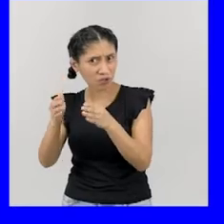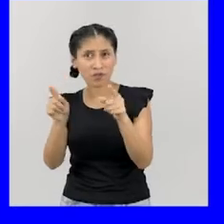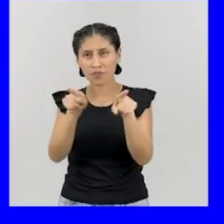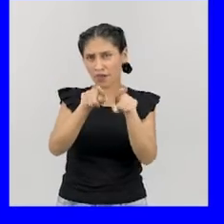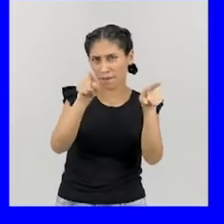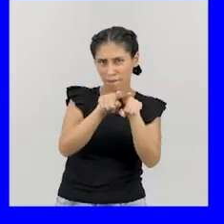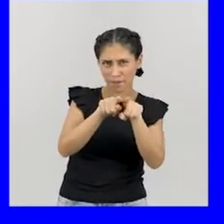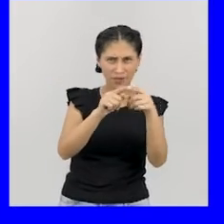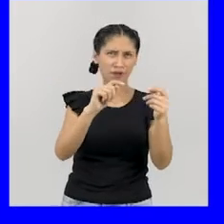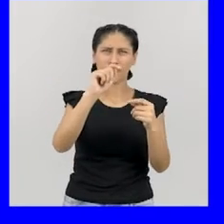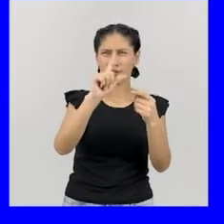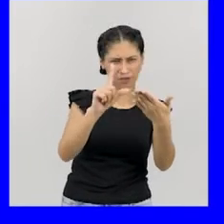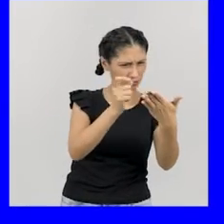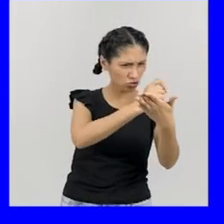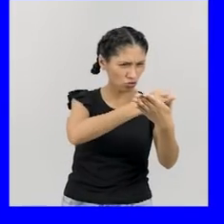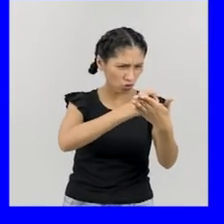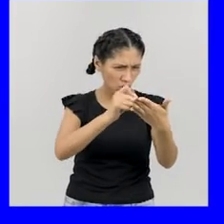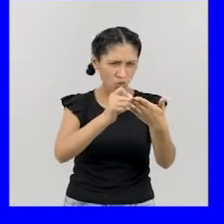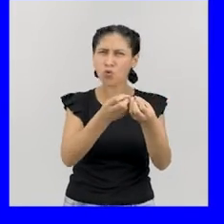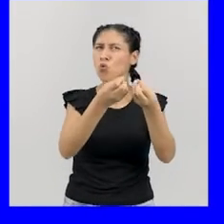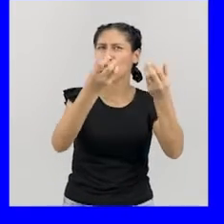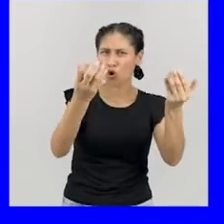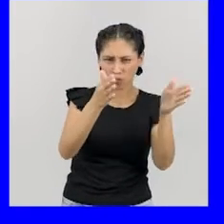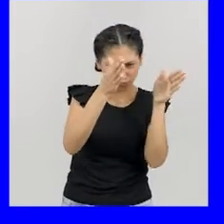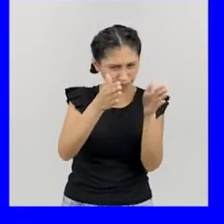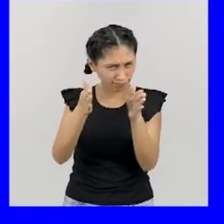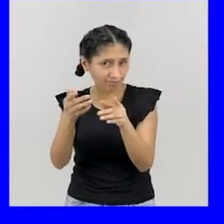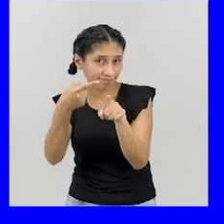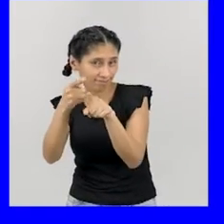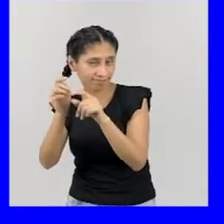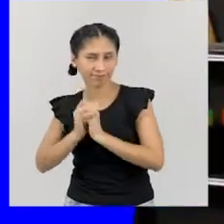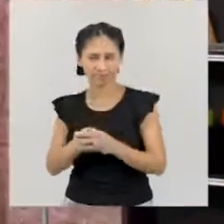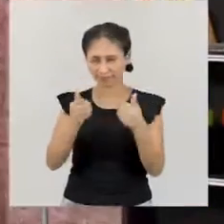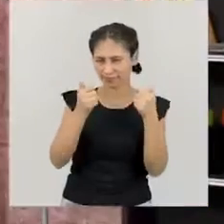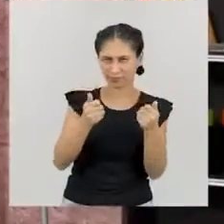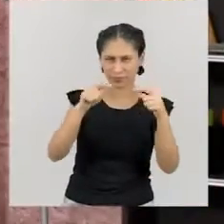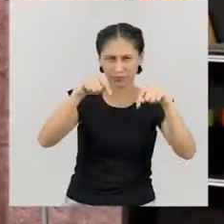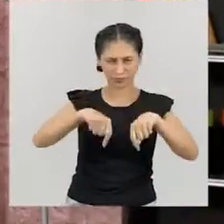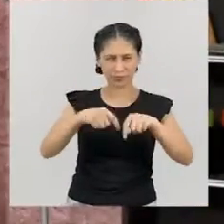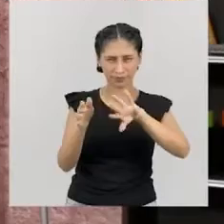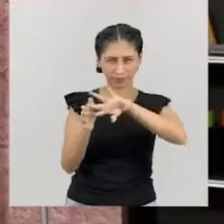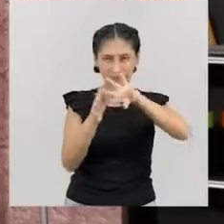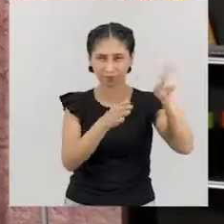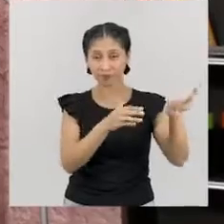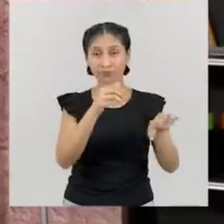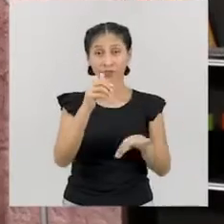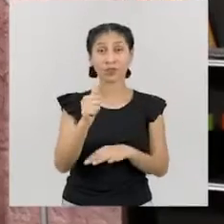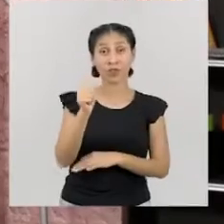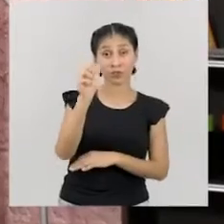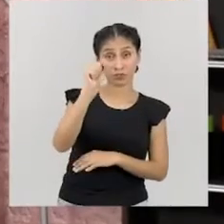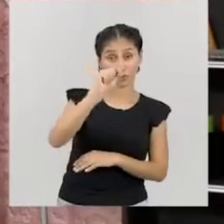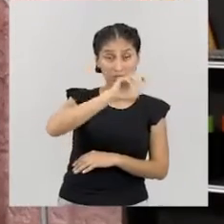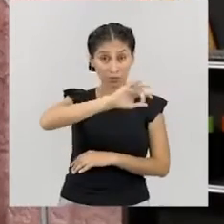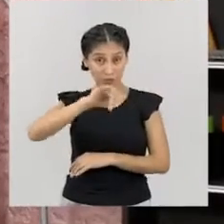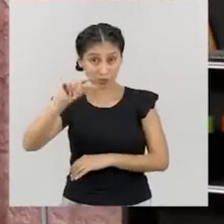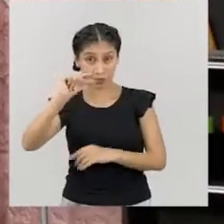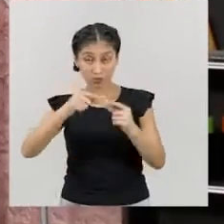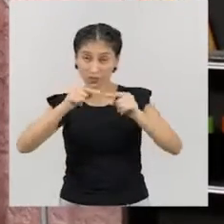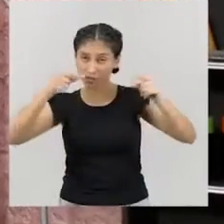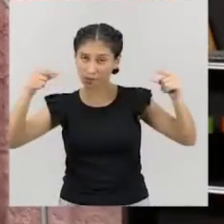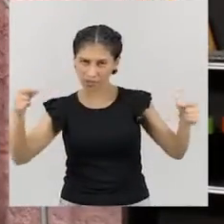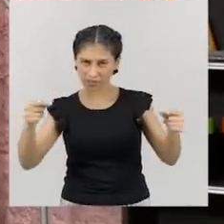de letra, la paginación, el formato, etc. Entonces, los aspectos gramaticales se refieren a